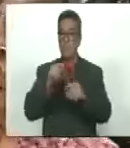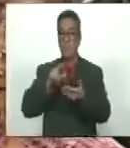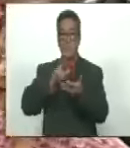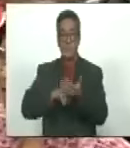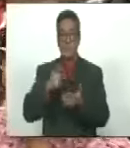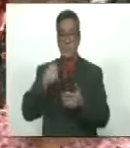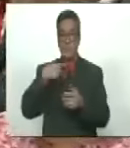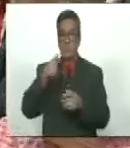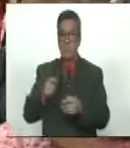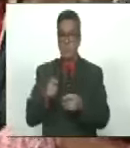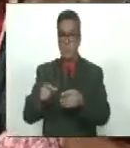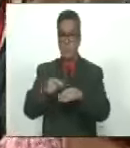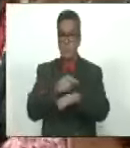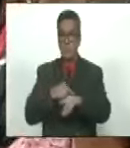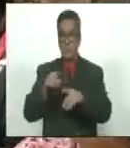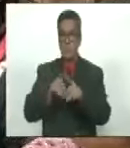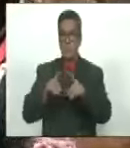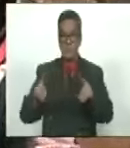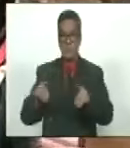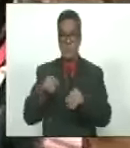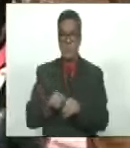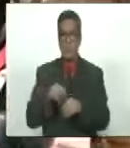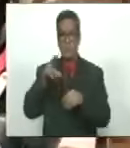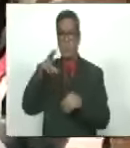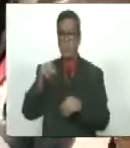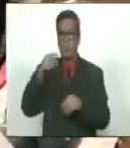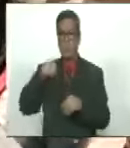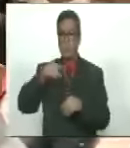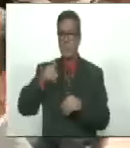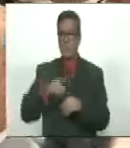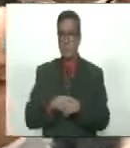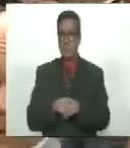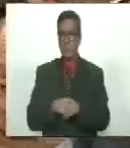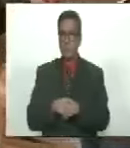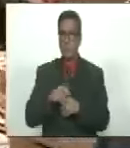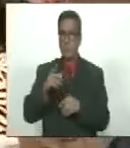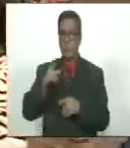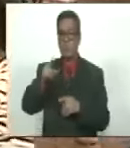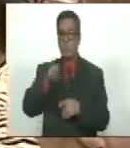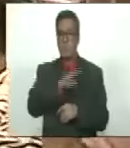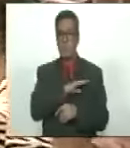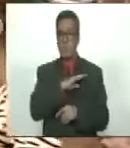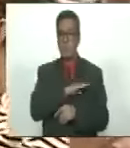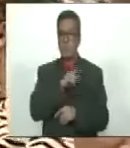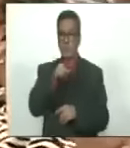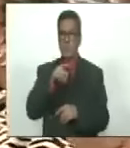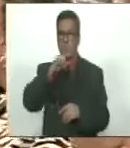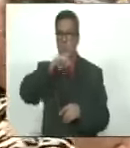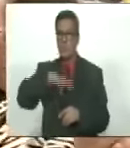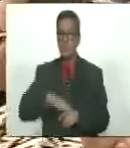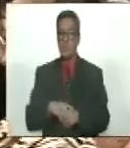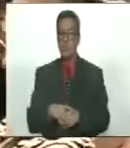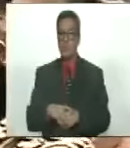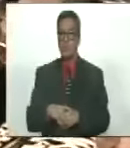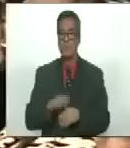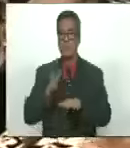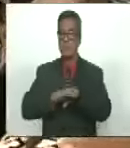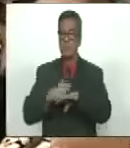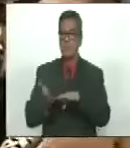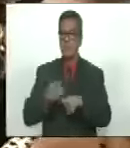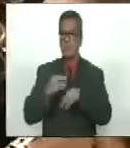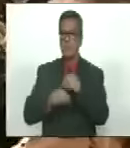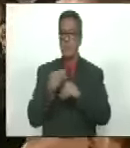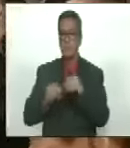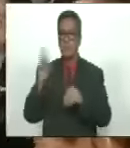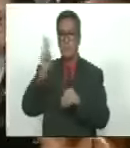porque no se trata de un Estado de facto, ¿verdad? ¿Verdad que no? Tiene personalidad histórica, porque se trata